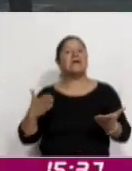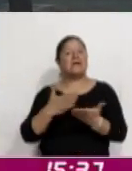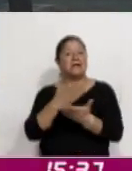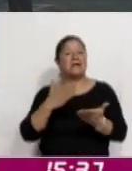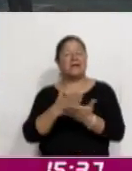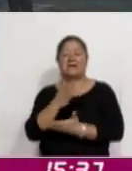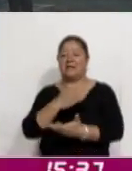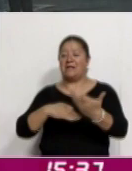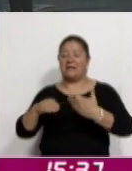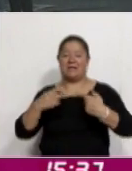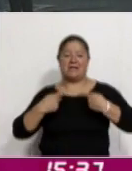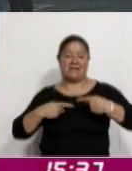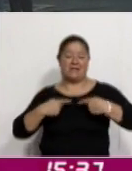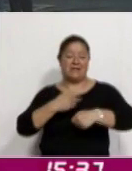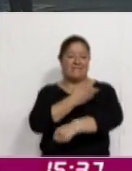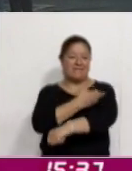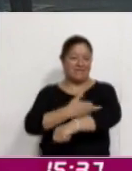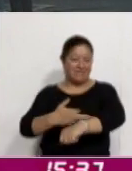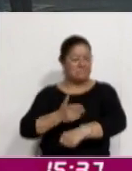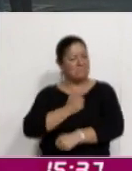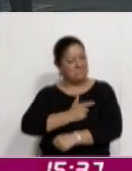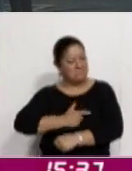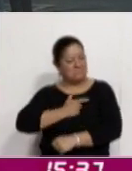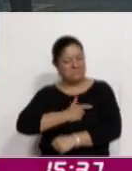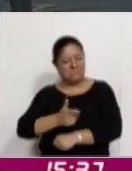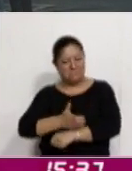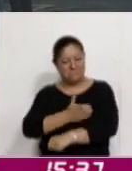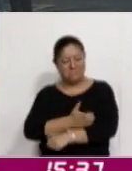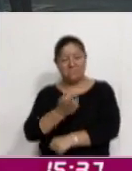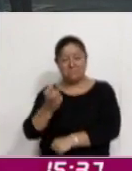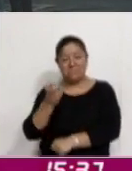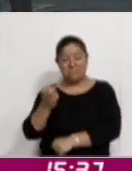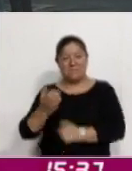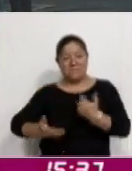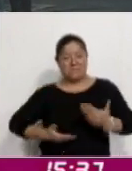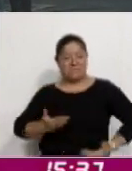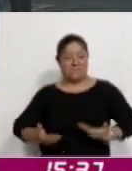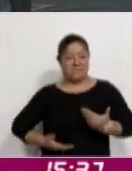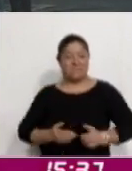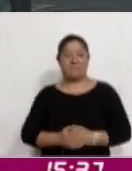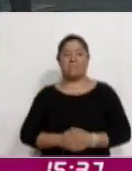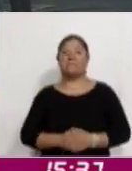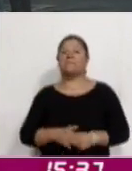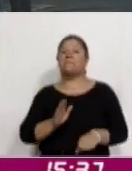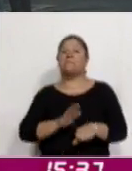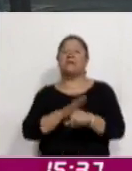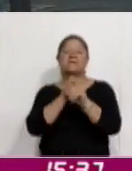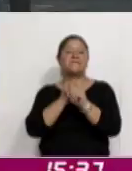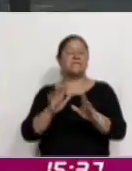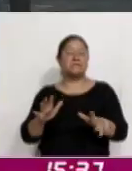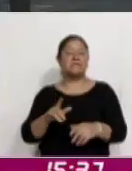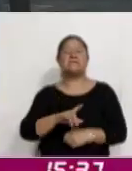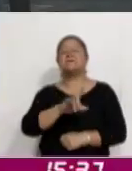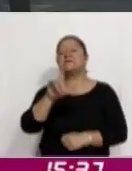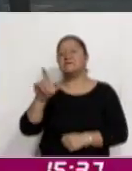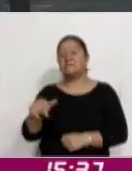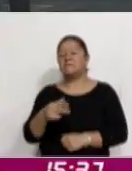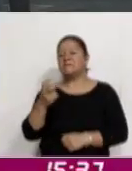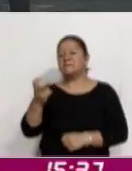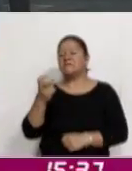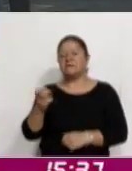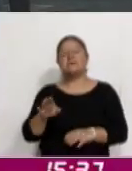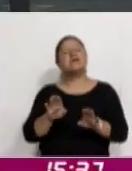las familias que gusten de acompañarnos en este gran baile. Le tendremos más detalles más adelante precisamente de